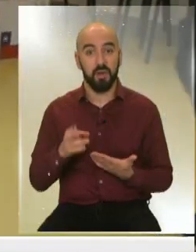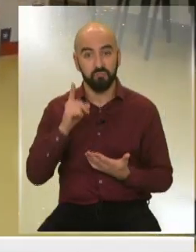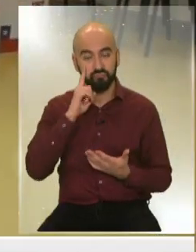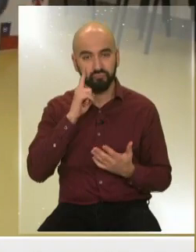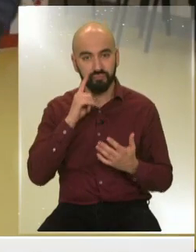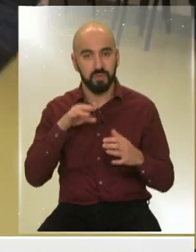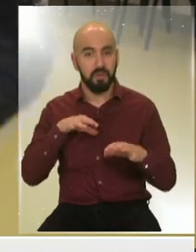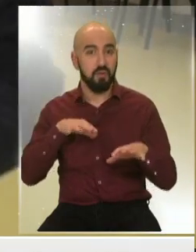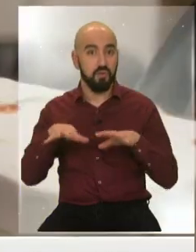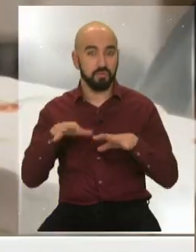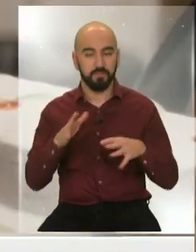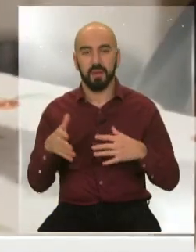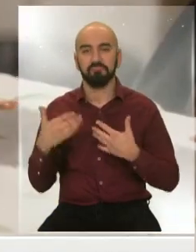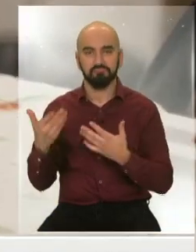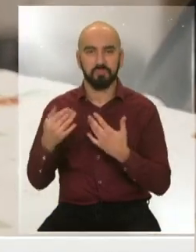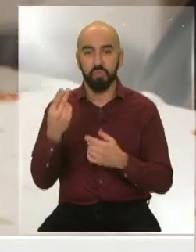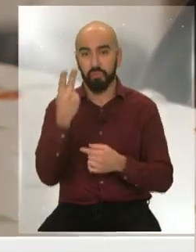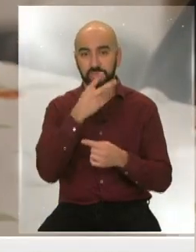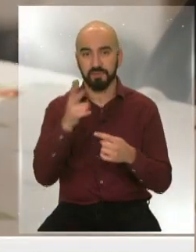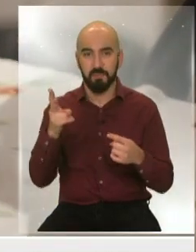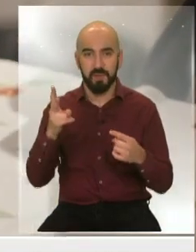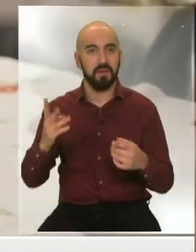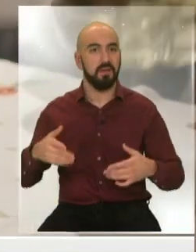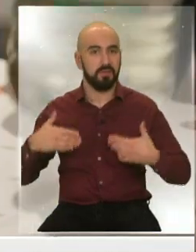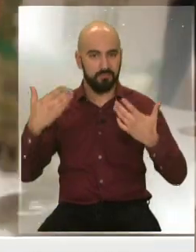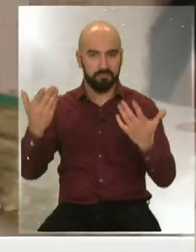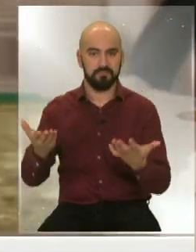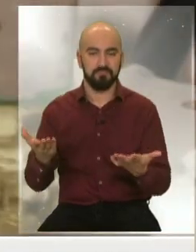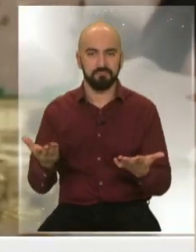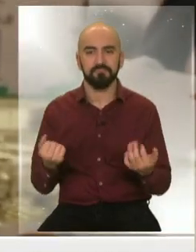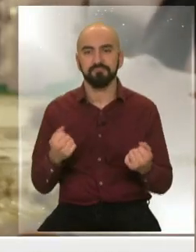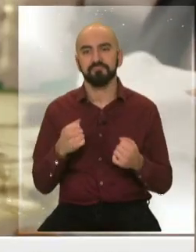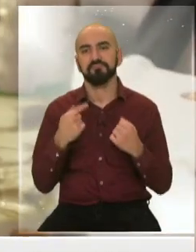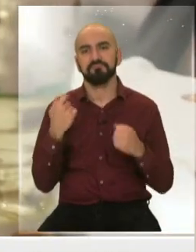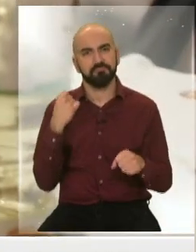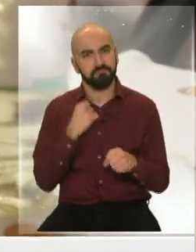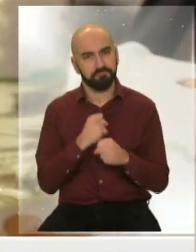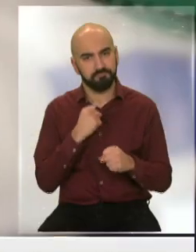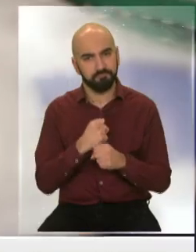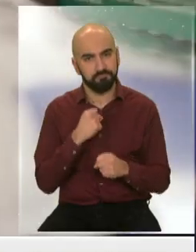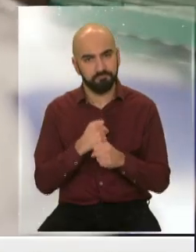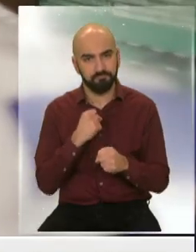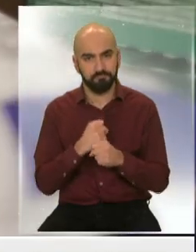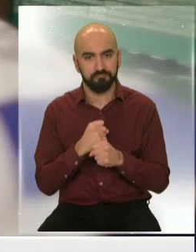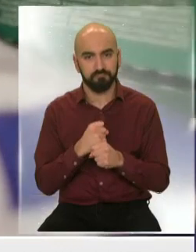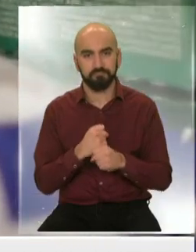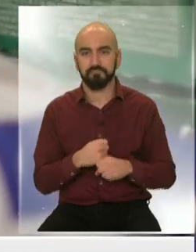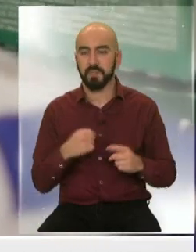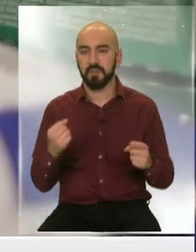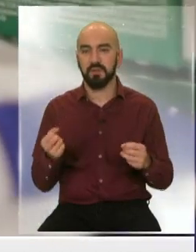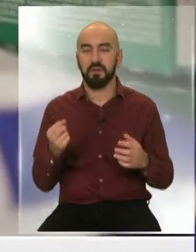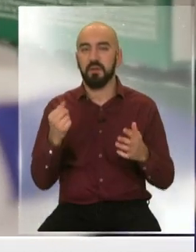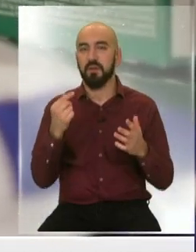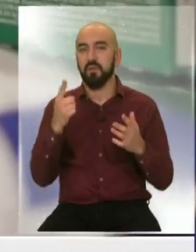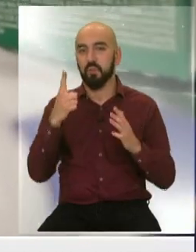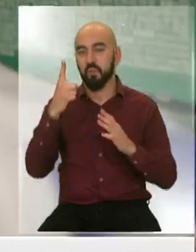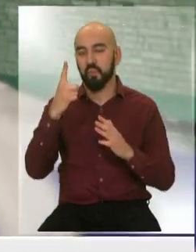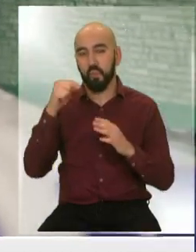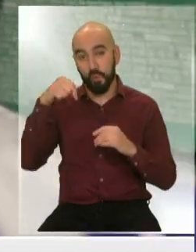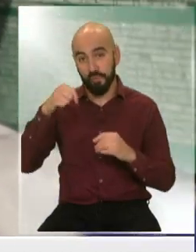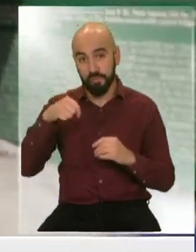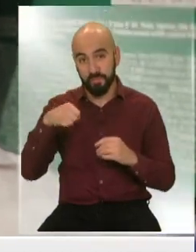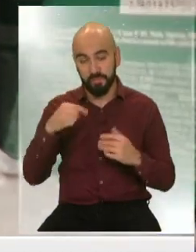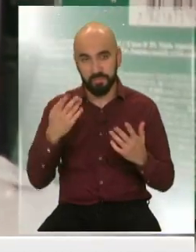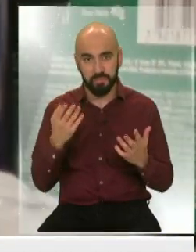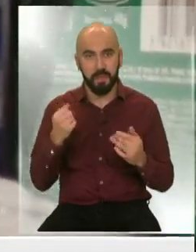mercadería para distribuir las próximas dos semanas y estamos entonces trabajando en lo que vamos a hacer en la semana 3. Hoy día partir